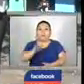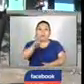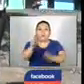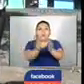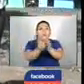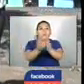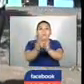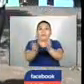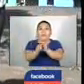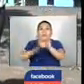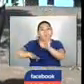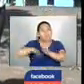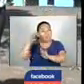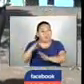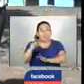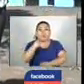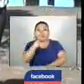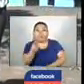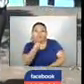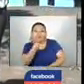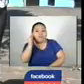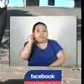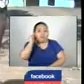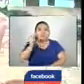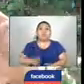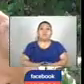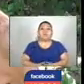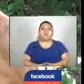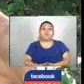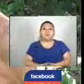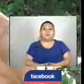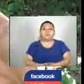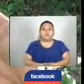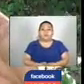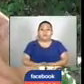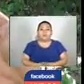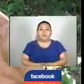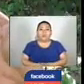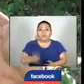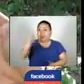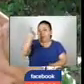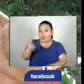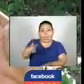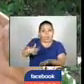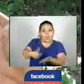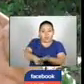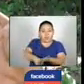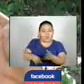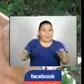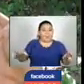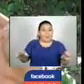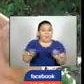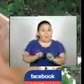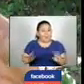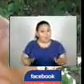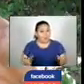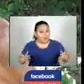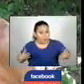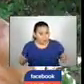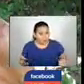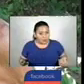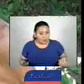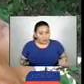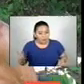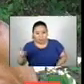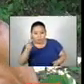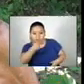afectando principalmente a los de la tercera edad. No hay un alcalde, o no ha habido un alcalde, que